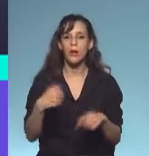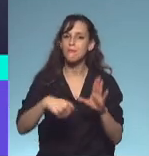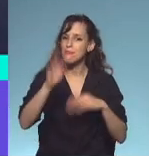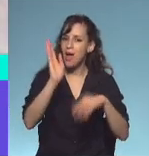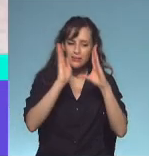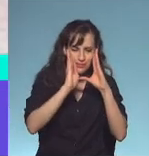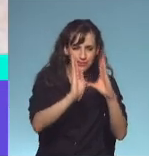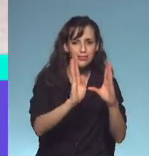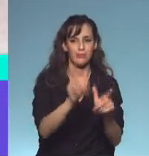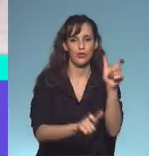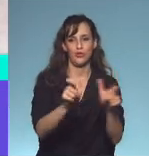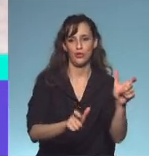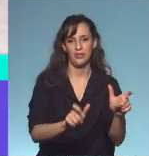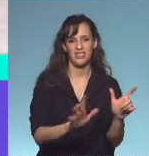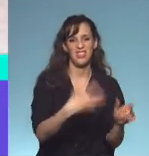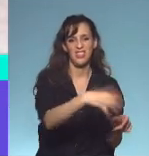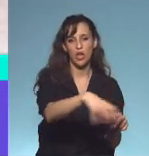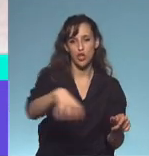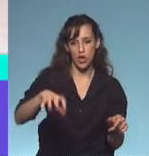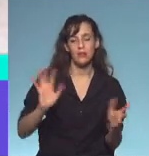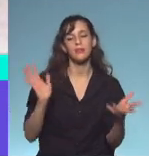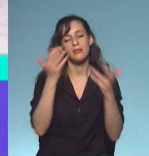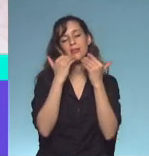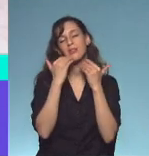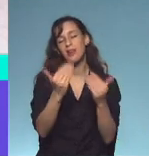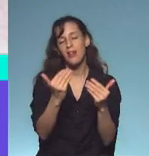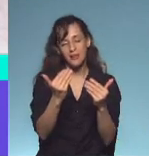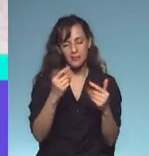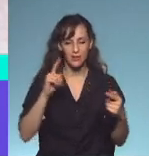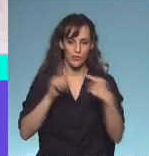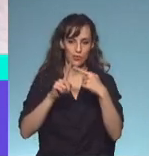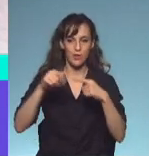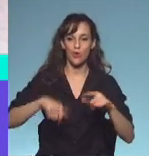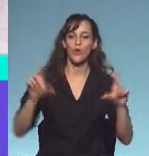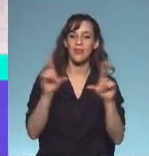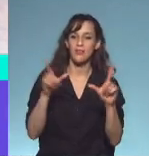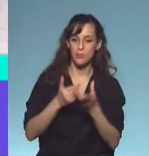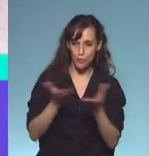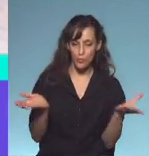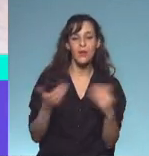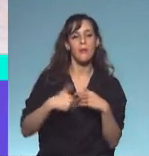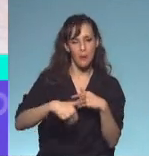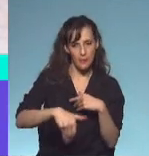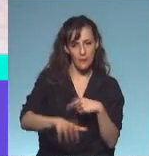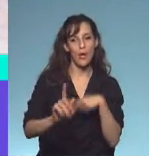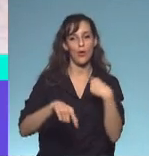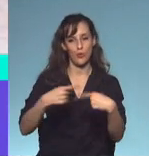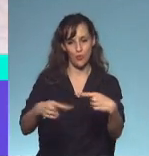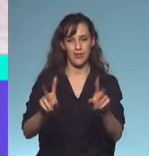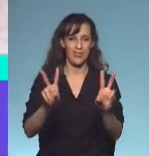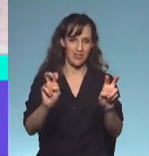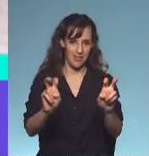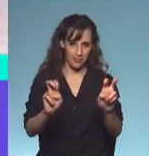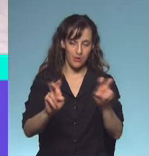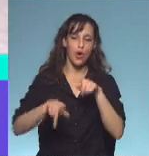a esos sectores críticos, ¿no? Mercedes, le agradecemos muchísimo este contacto con la televisión pública. Vamos a seguir seguramente hablando de este tema